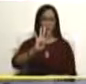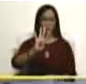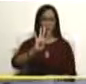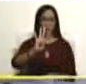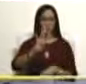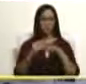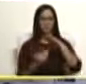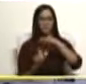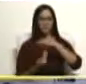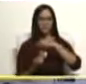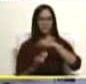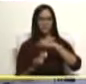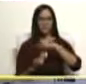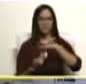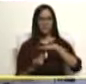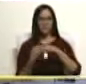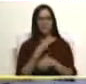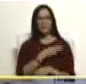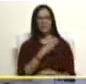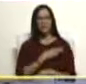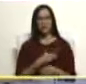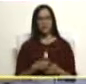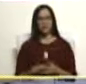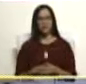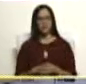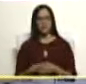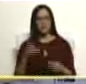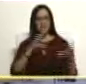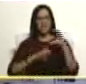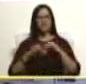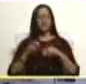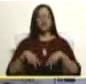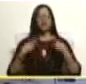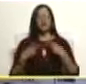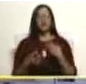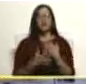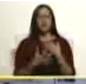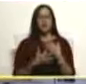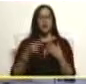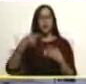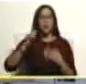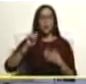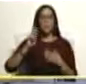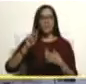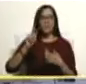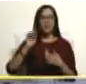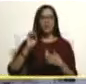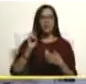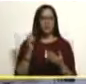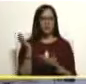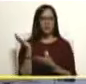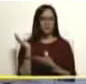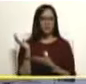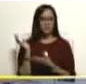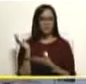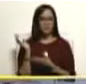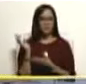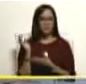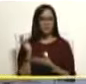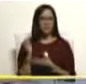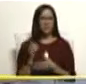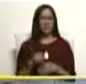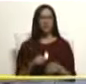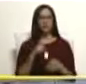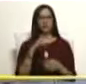Cuarto vértice de la gran misión, ciencia, innovación y tecnología, Humberto Fernández Morán, en su